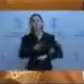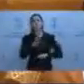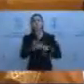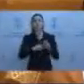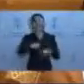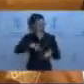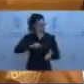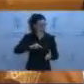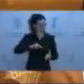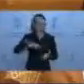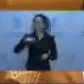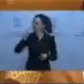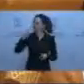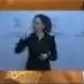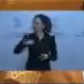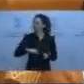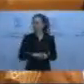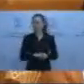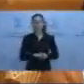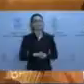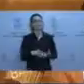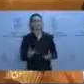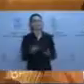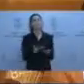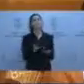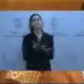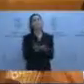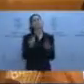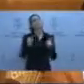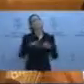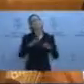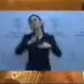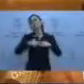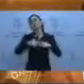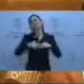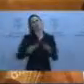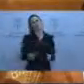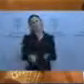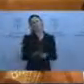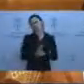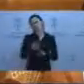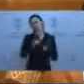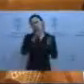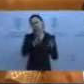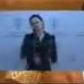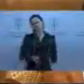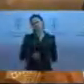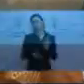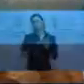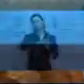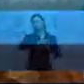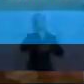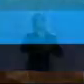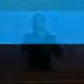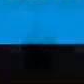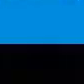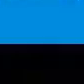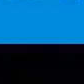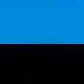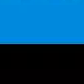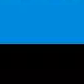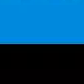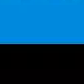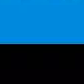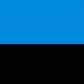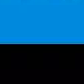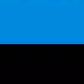vaya por lo tanto, concluyo, señor presidente, le insto a que por lo menos, señor consejero, cumpla la ley. Nada más y muchas gracias. Gracias.